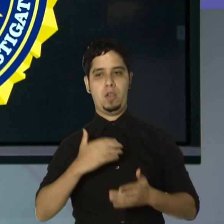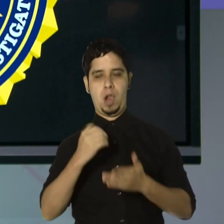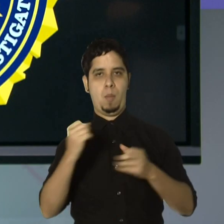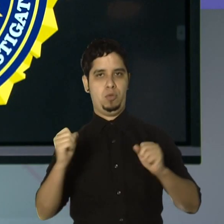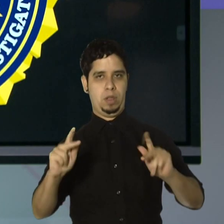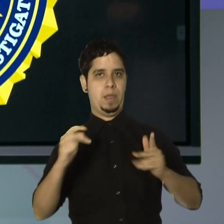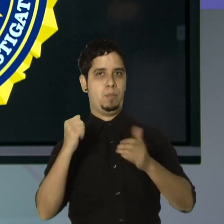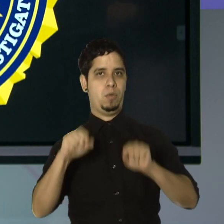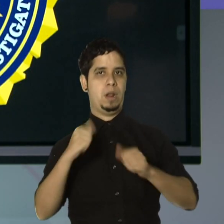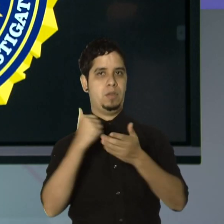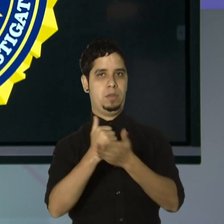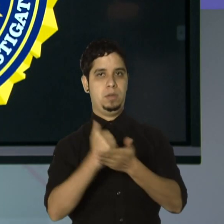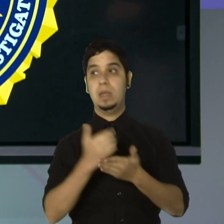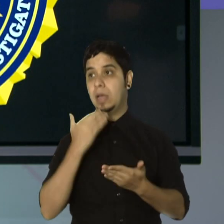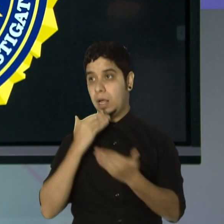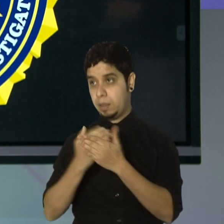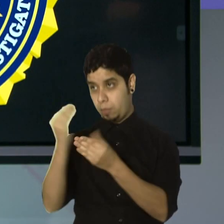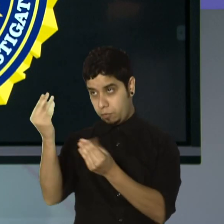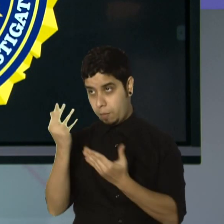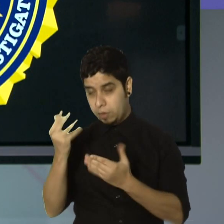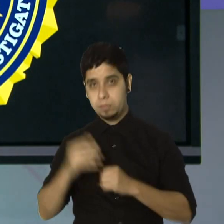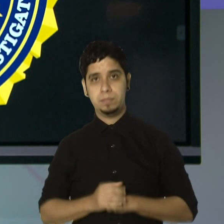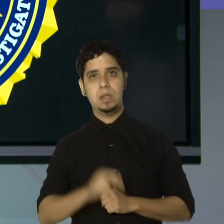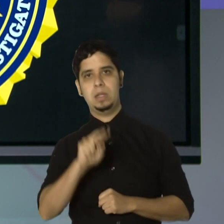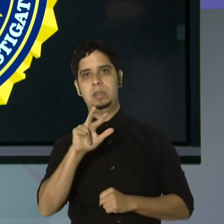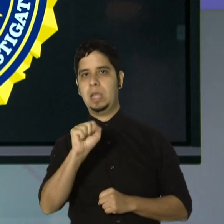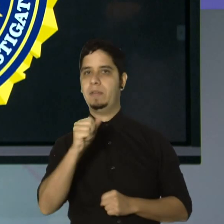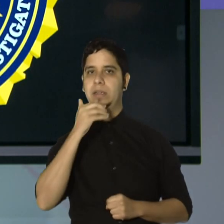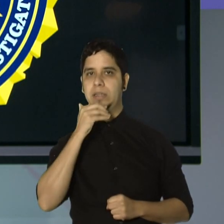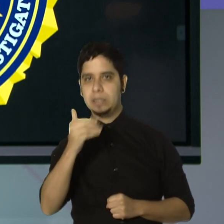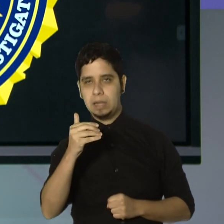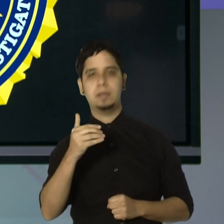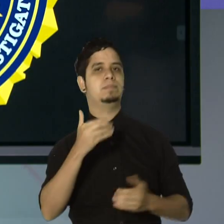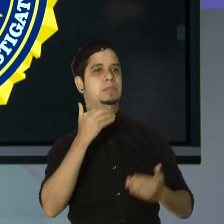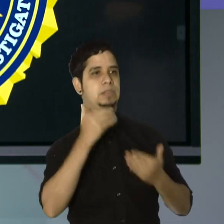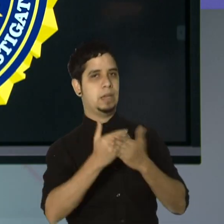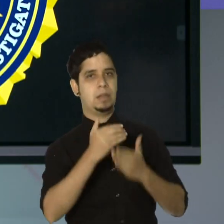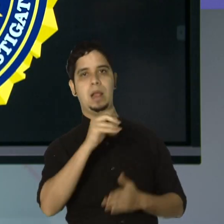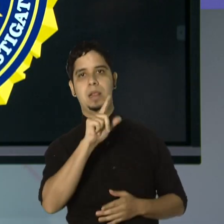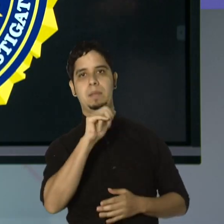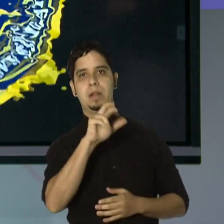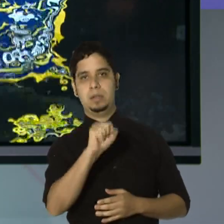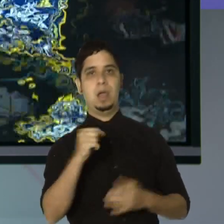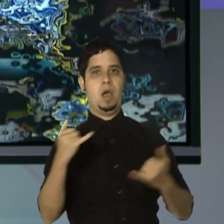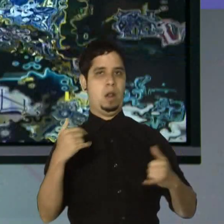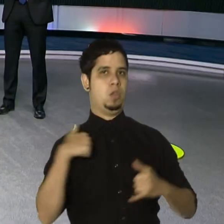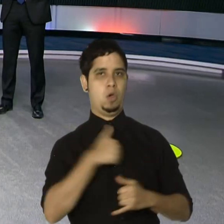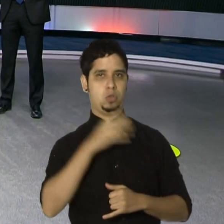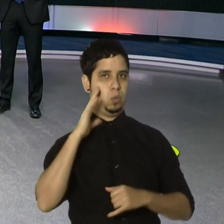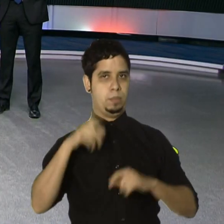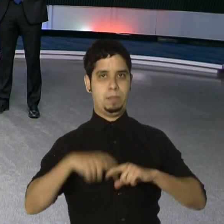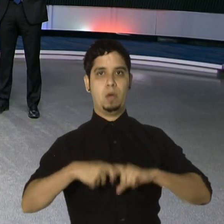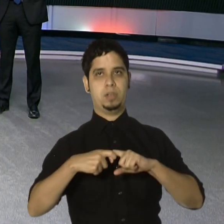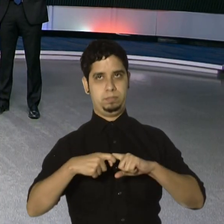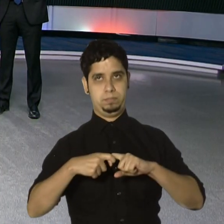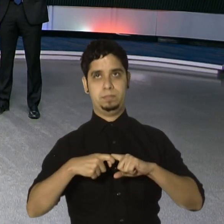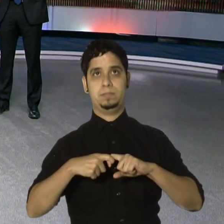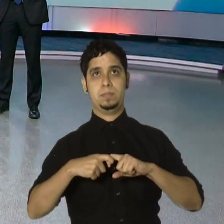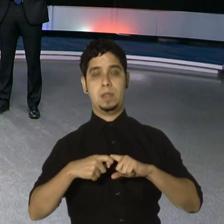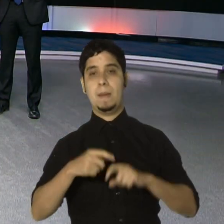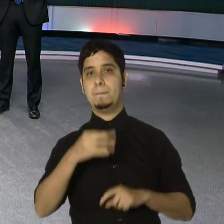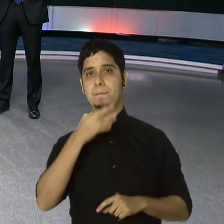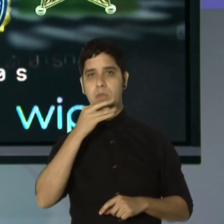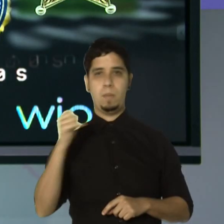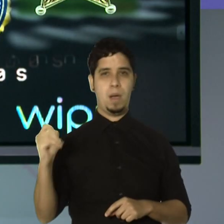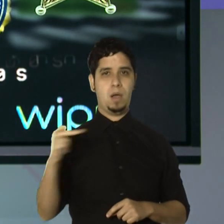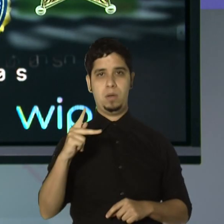muchísimas gracias por esta información. Nieves, muchas gracias, agente Limaris. Gracias a Hacemos una pausa y en